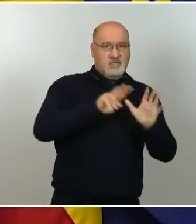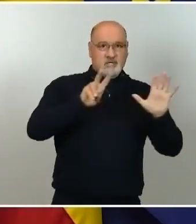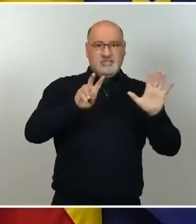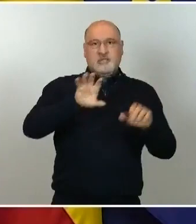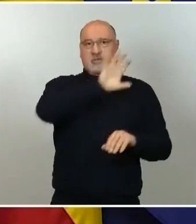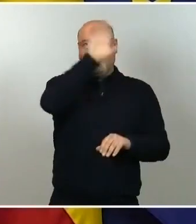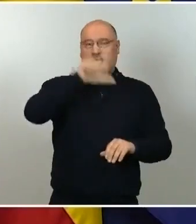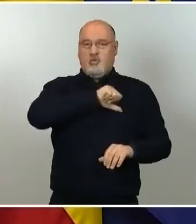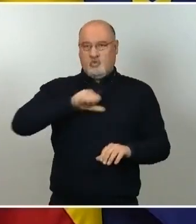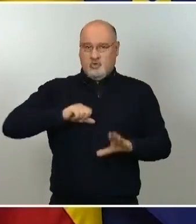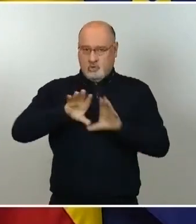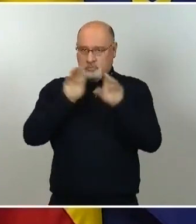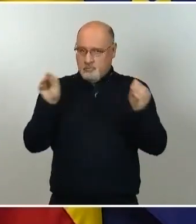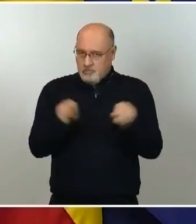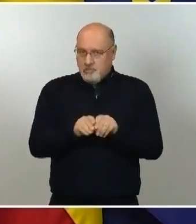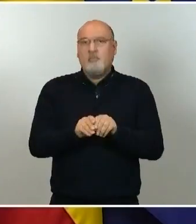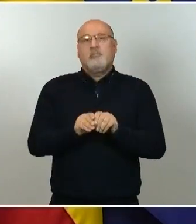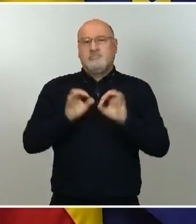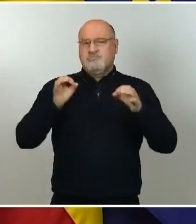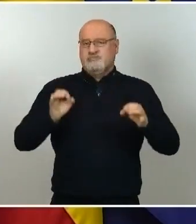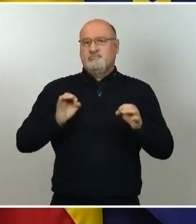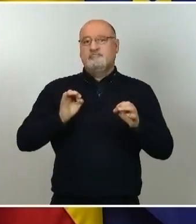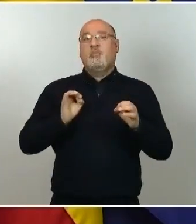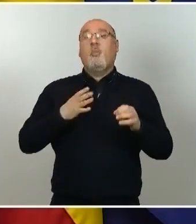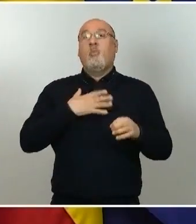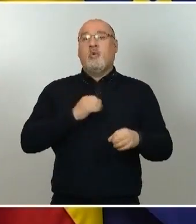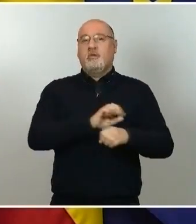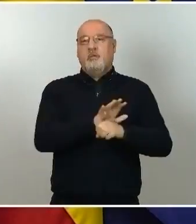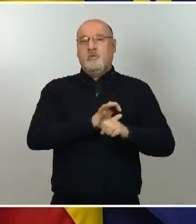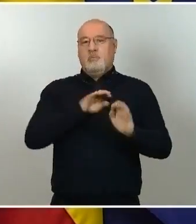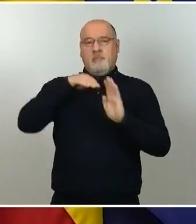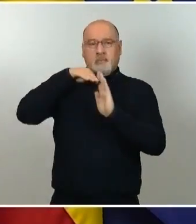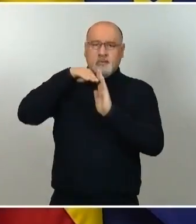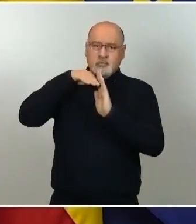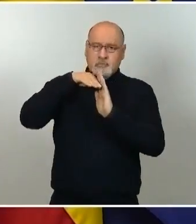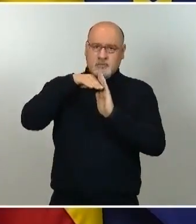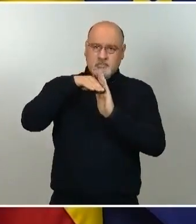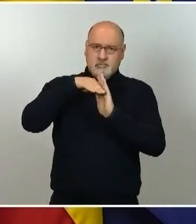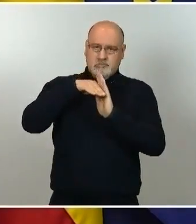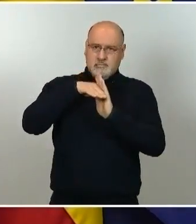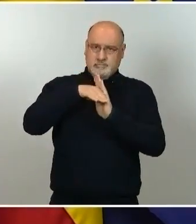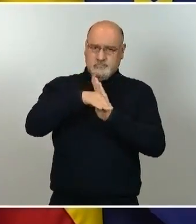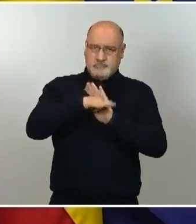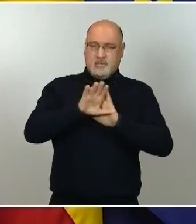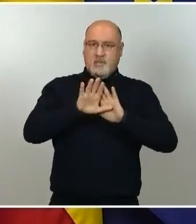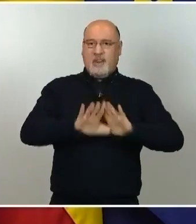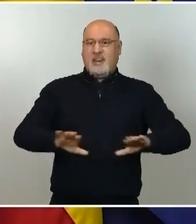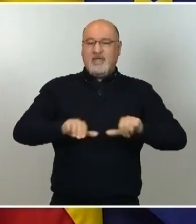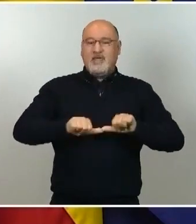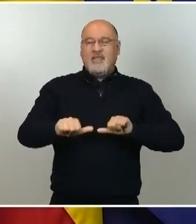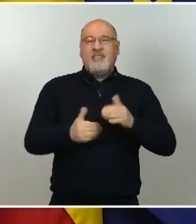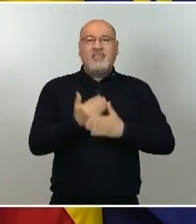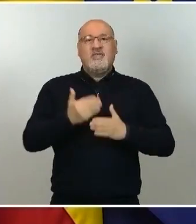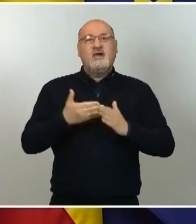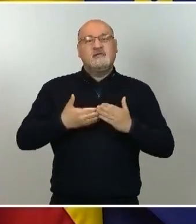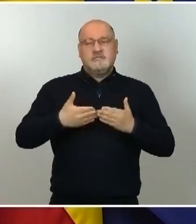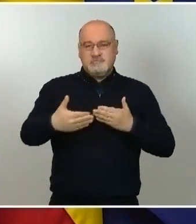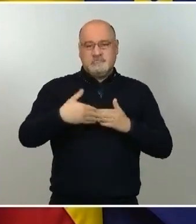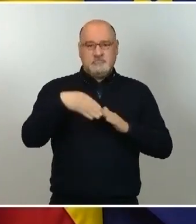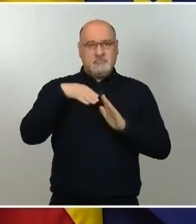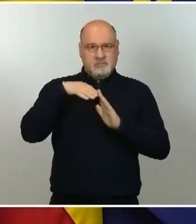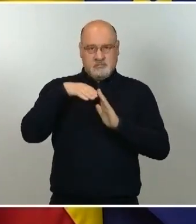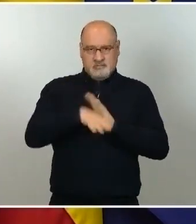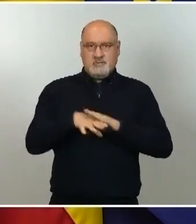podrían seguir manteniendo un descenso leve, pero sí un descenso en los próximos días. Tenemos 5